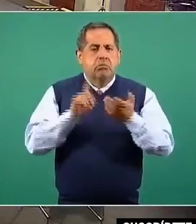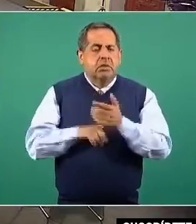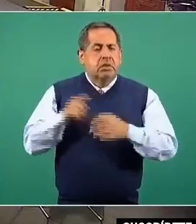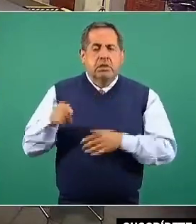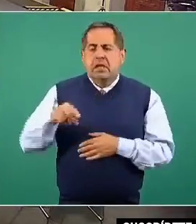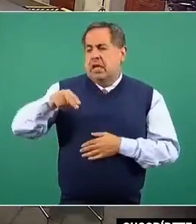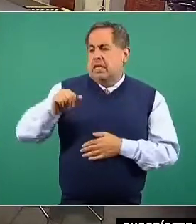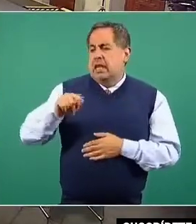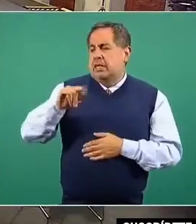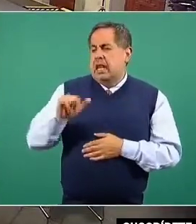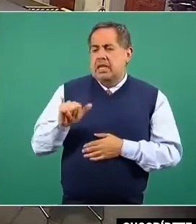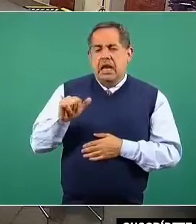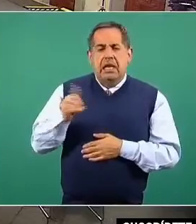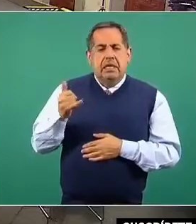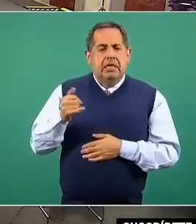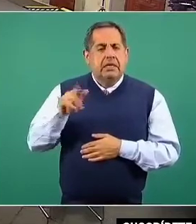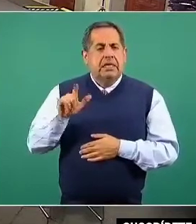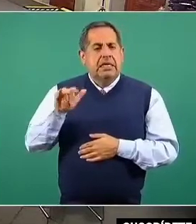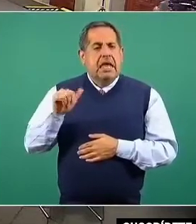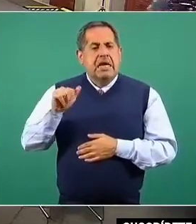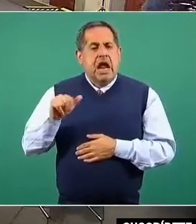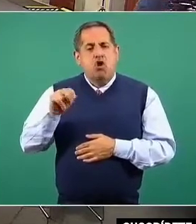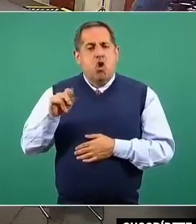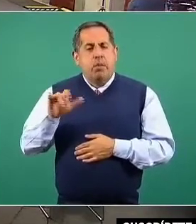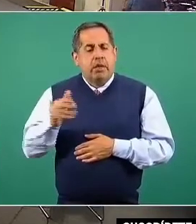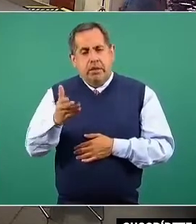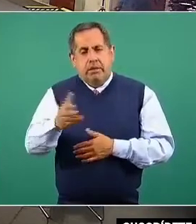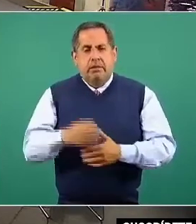Natalia Vitela, Liliana Noble. También usted, por favor.